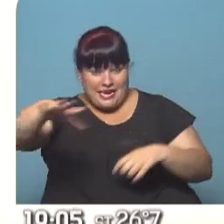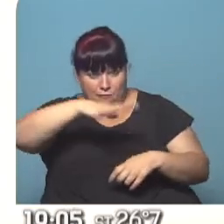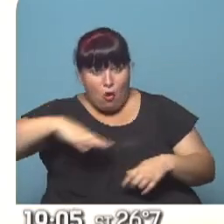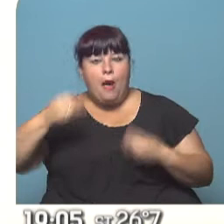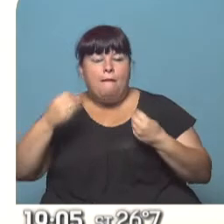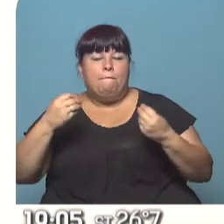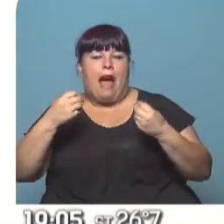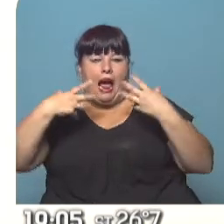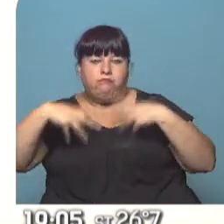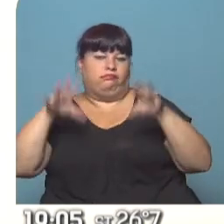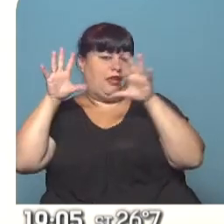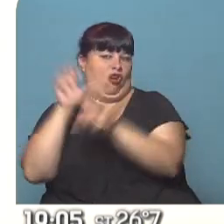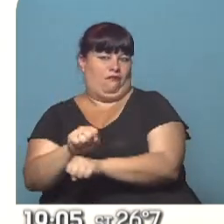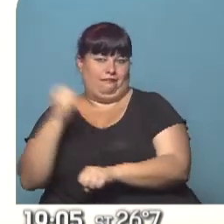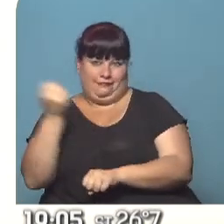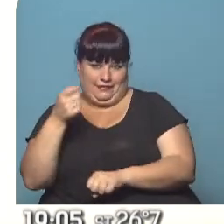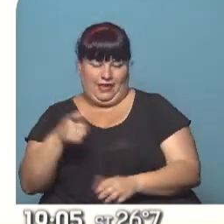para poder dar con su paradero